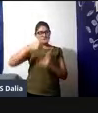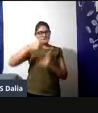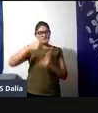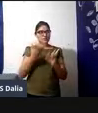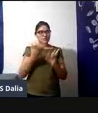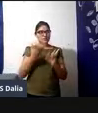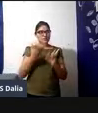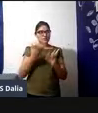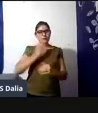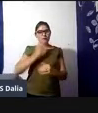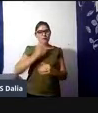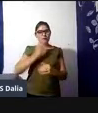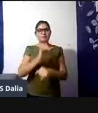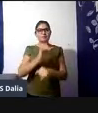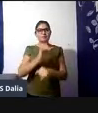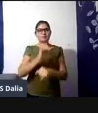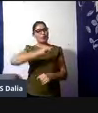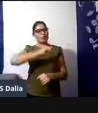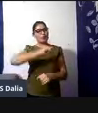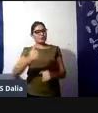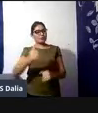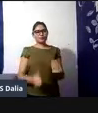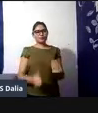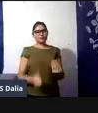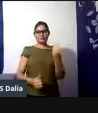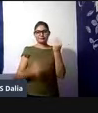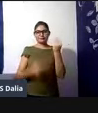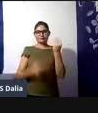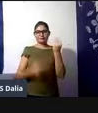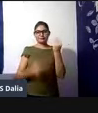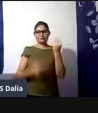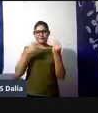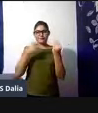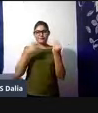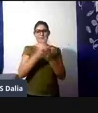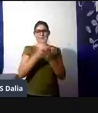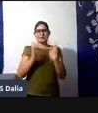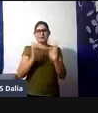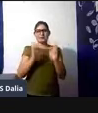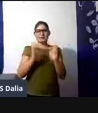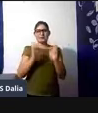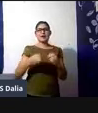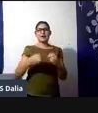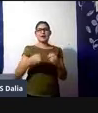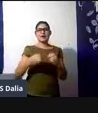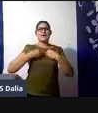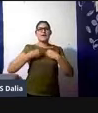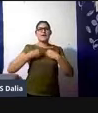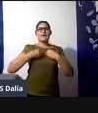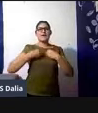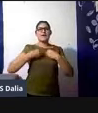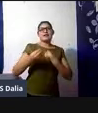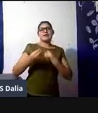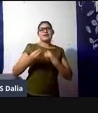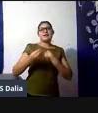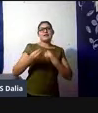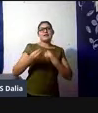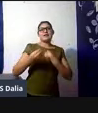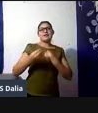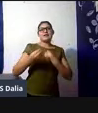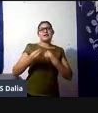los jóvenes, de los adolescentes, de cómo cortar en redes sociales. Aquí tengo otra vez a un espía